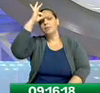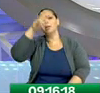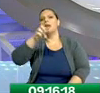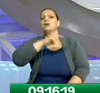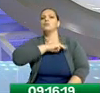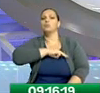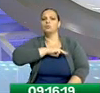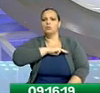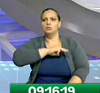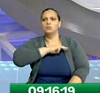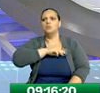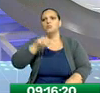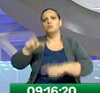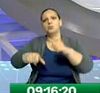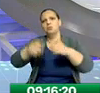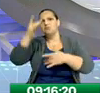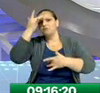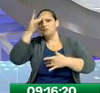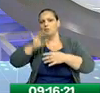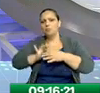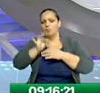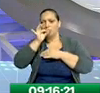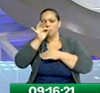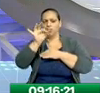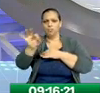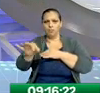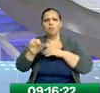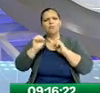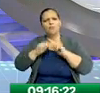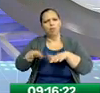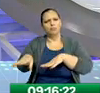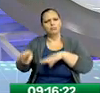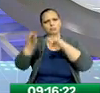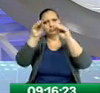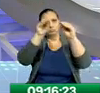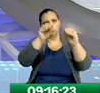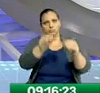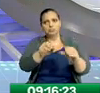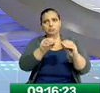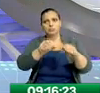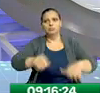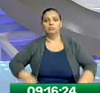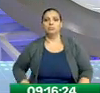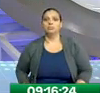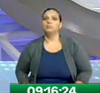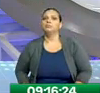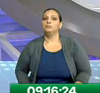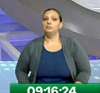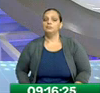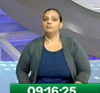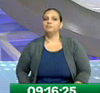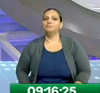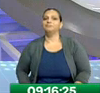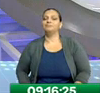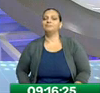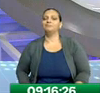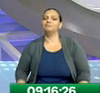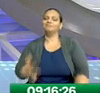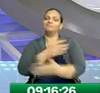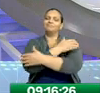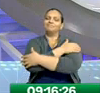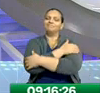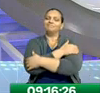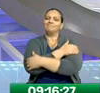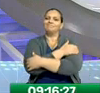el COVID-19. Y en un futuro, me imagino que podrá ser atención para todas las personas que lo necesitan. Te mando un abrazo, Carlos Julio.